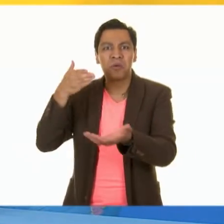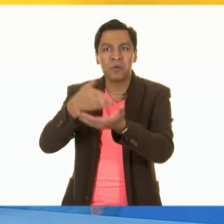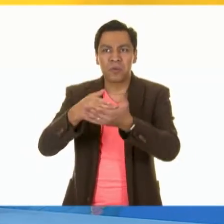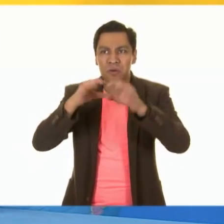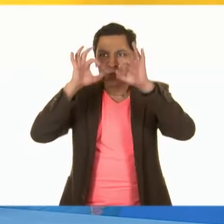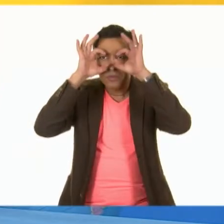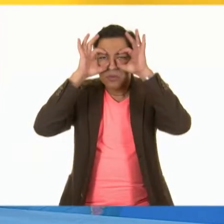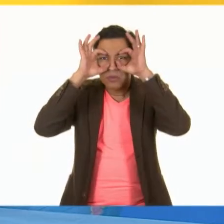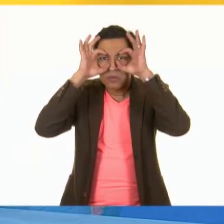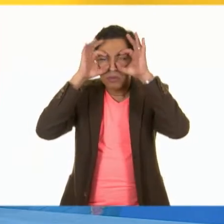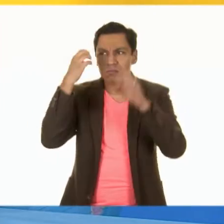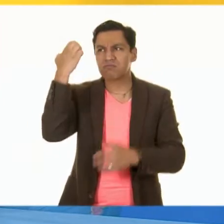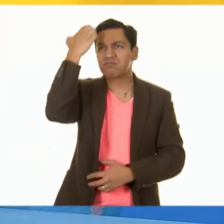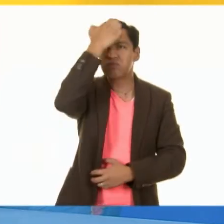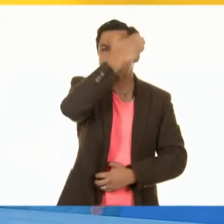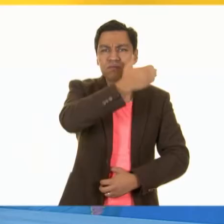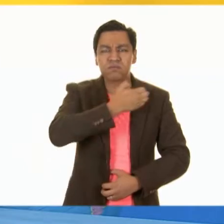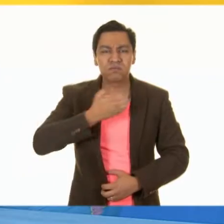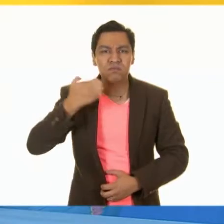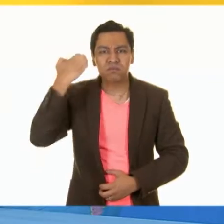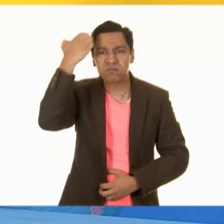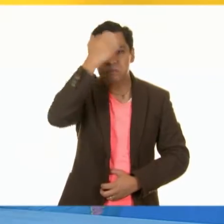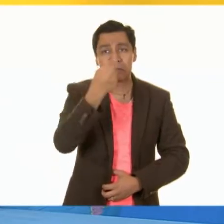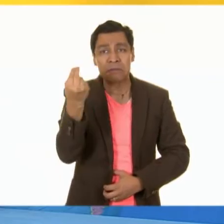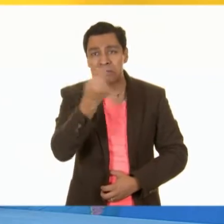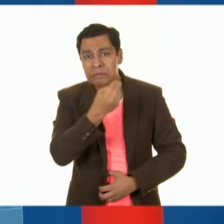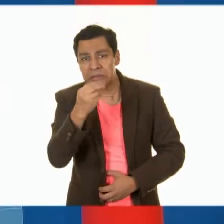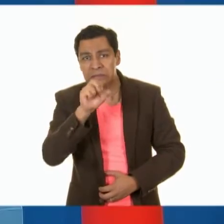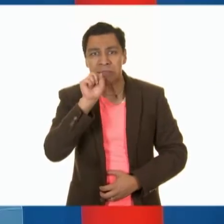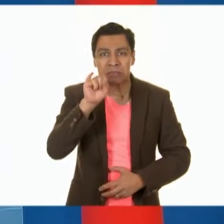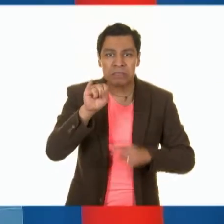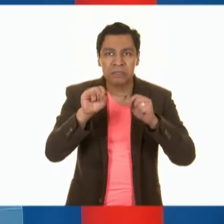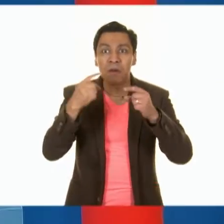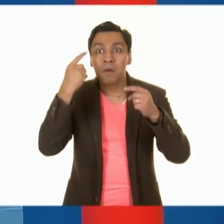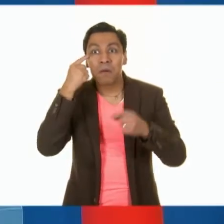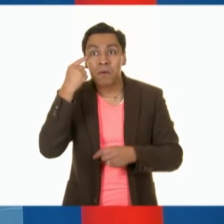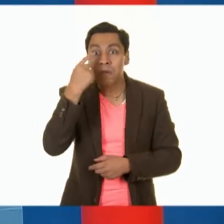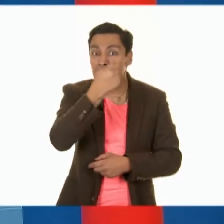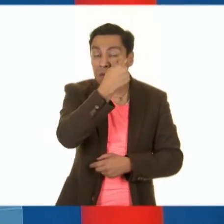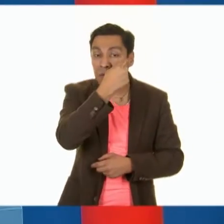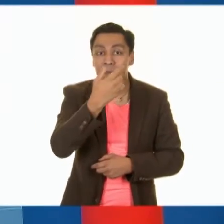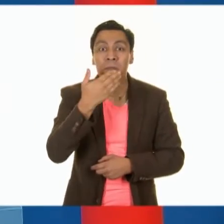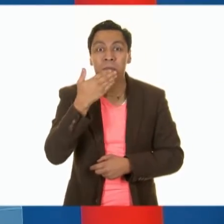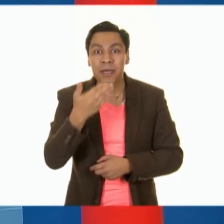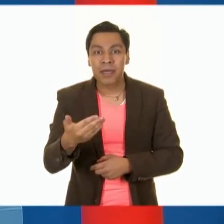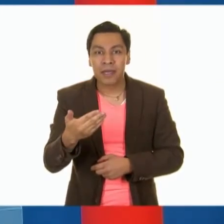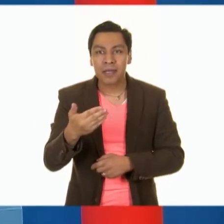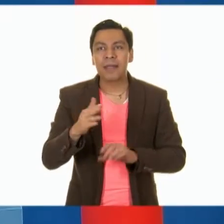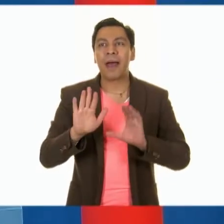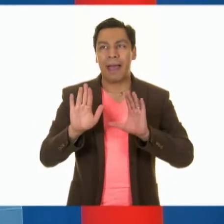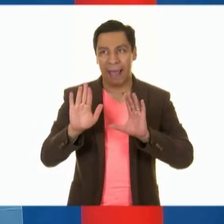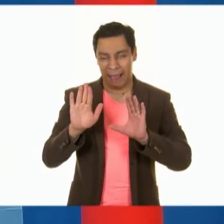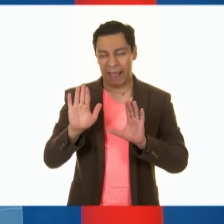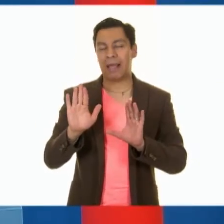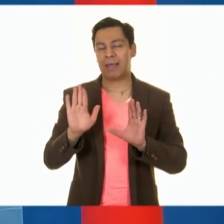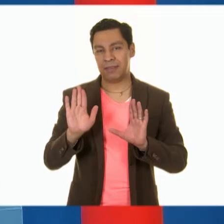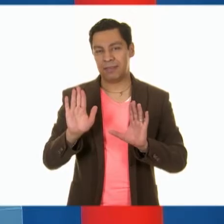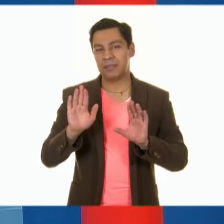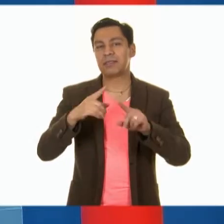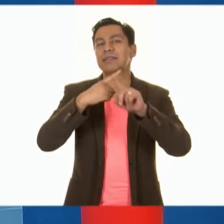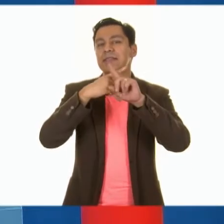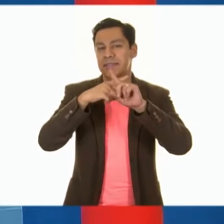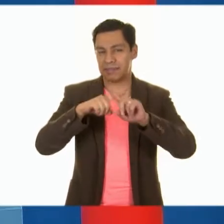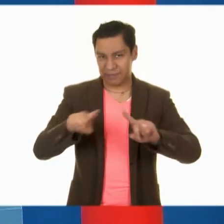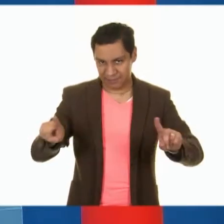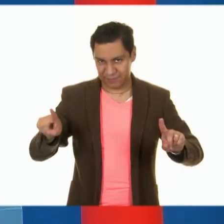de la vista, por si necesitamos o no usar anteojos o lentes, ¿no? Bueno, sí. Esos serían lugares físicos donde revisan nuestra